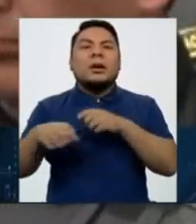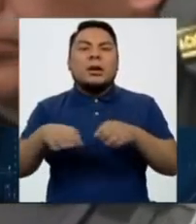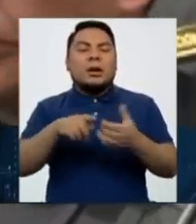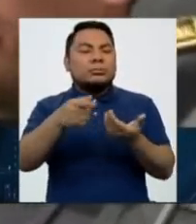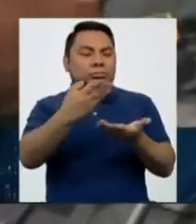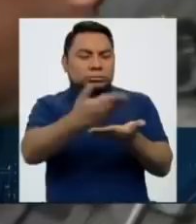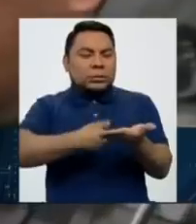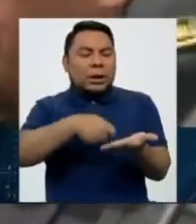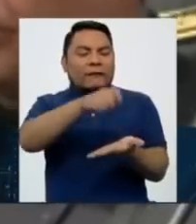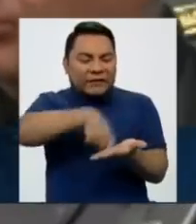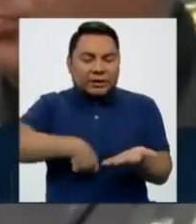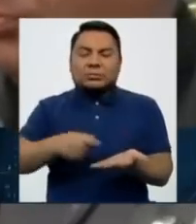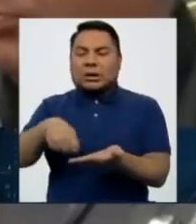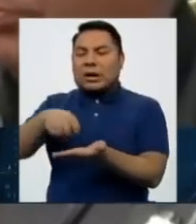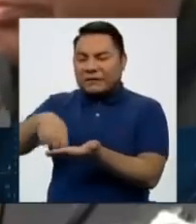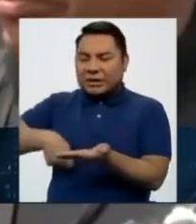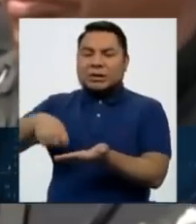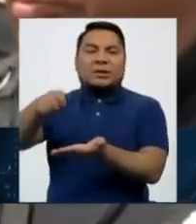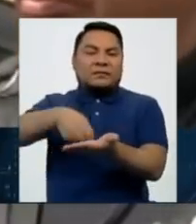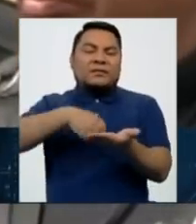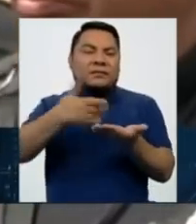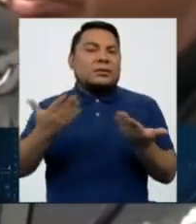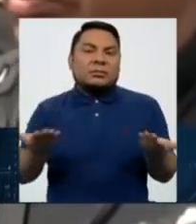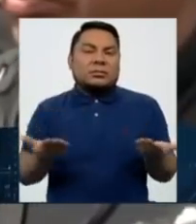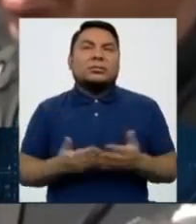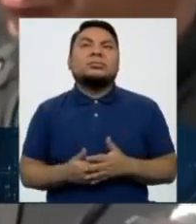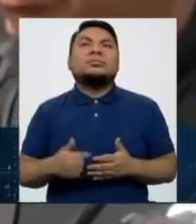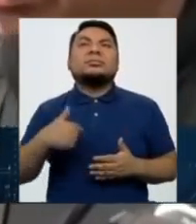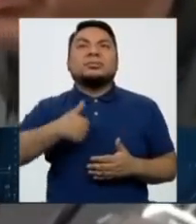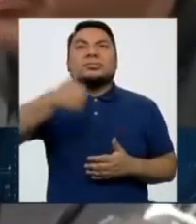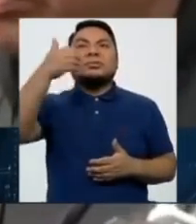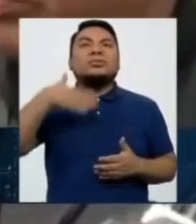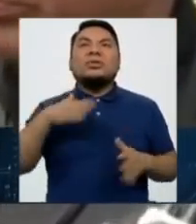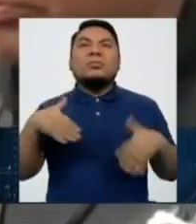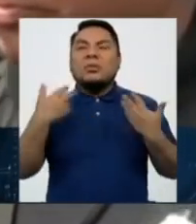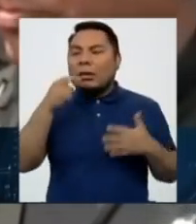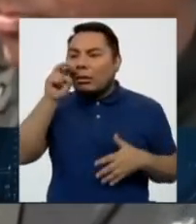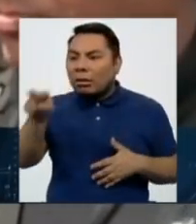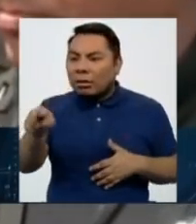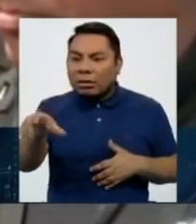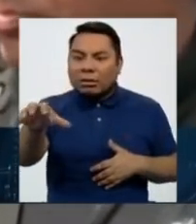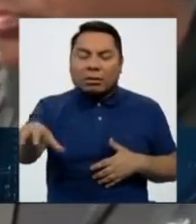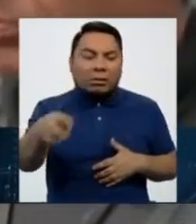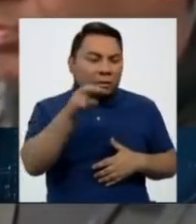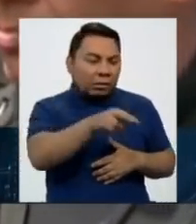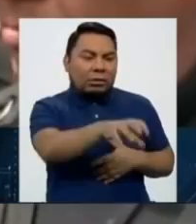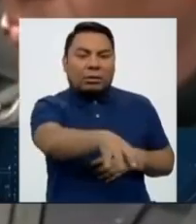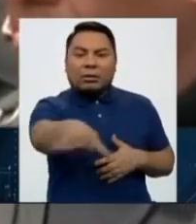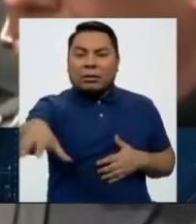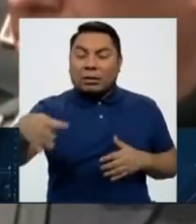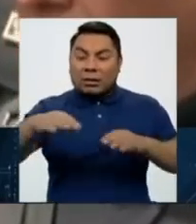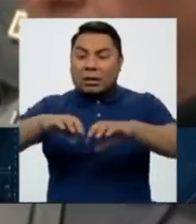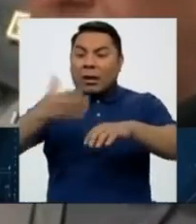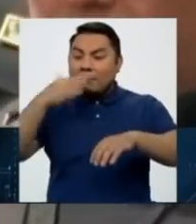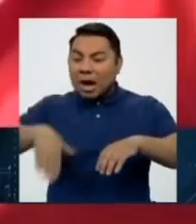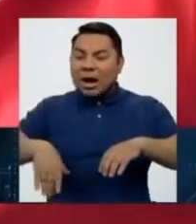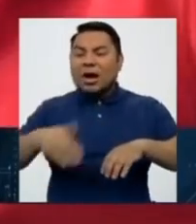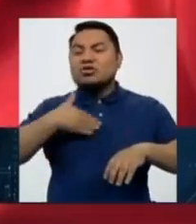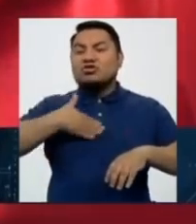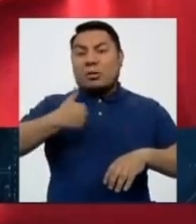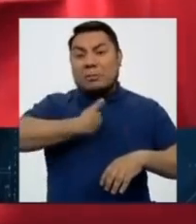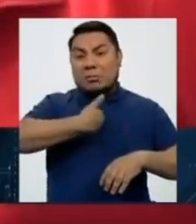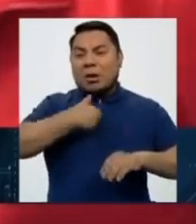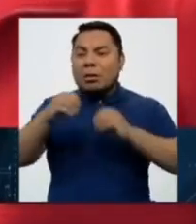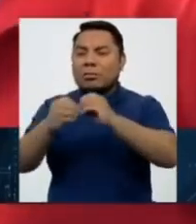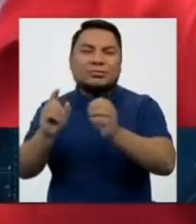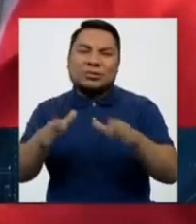gestiones a otro nivel. Yo no voy a estar viendo si una tapa está bien puesta o está mal.